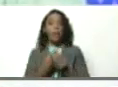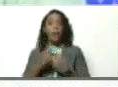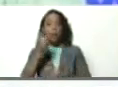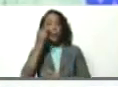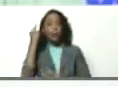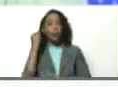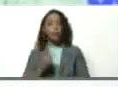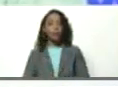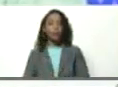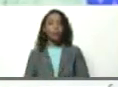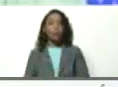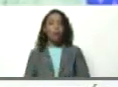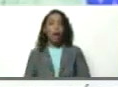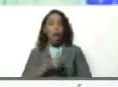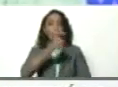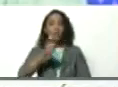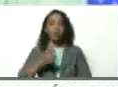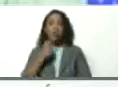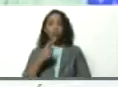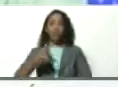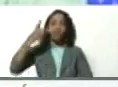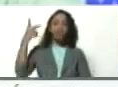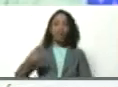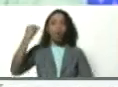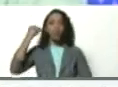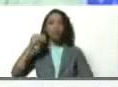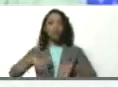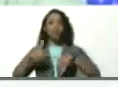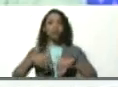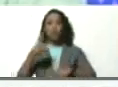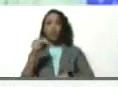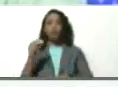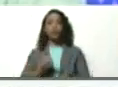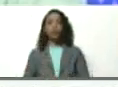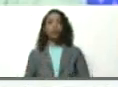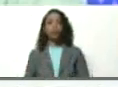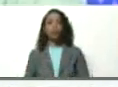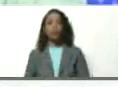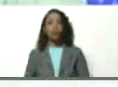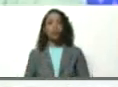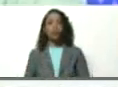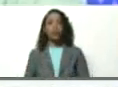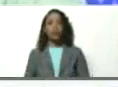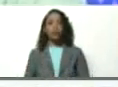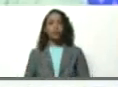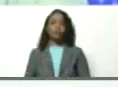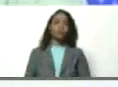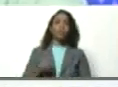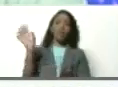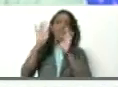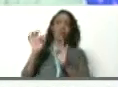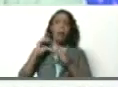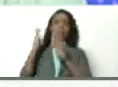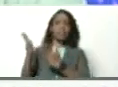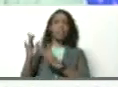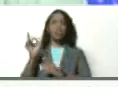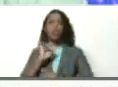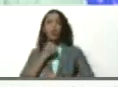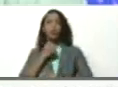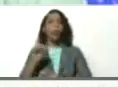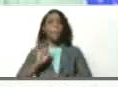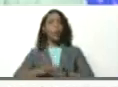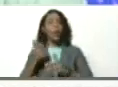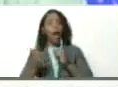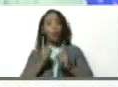compañera y la gente le dijo que no con su voto criticando los métodos porque hay compañeros